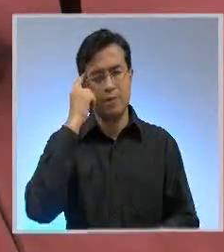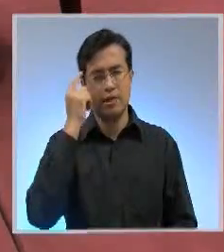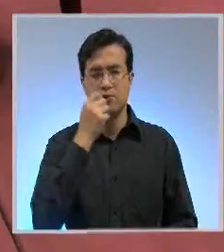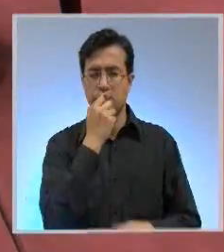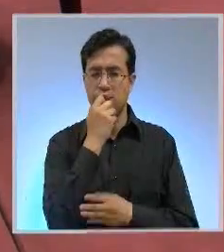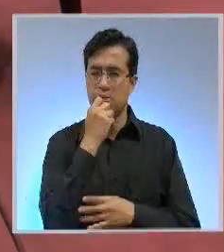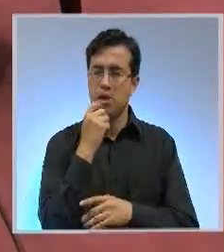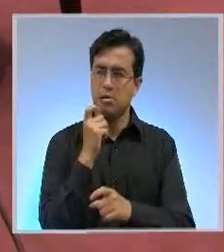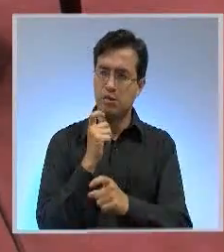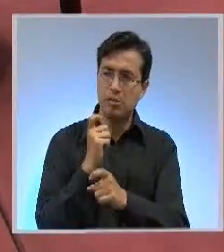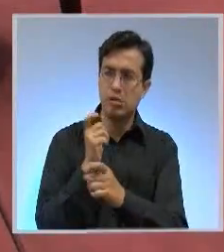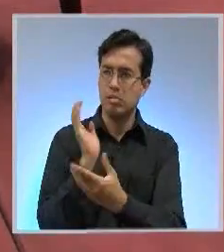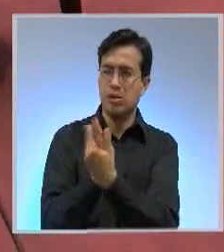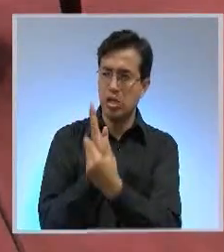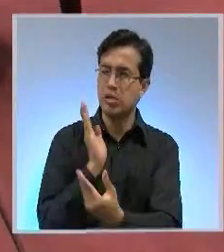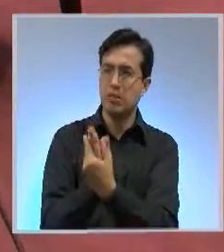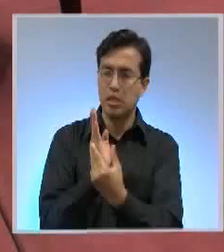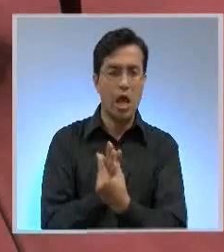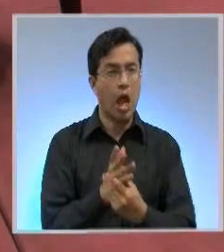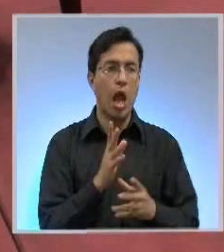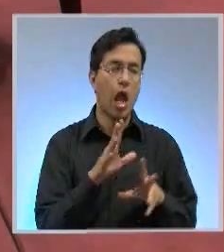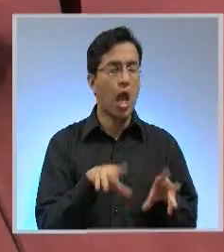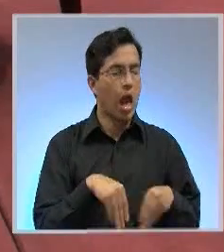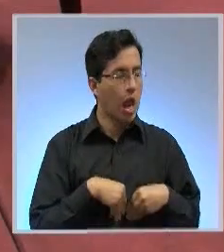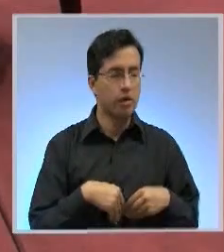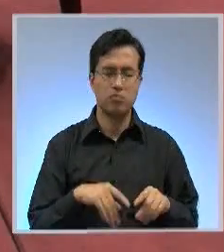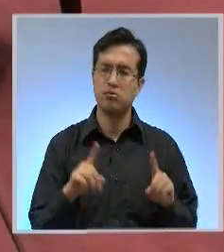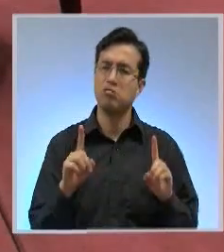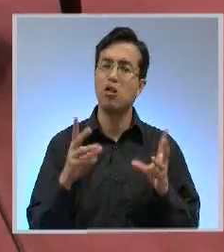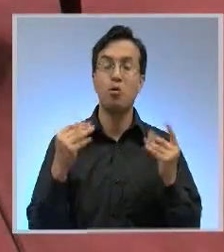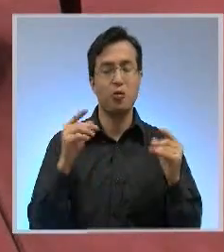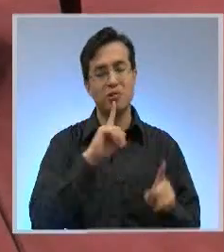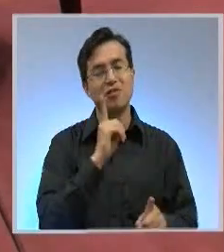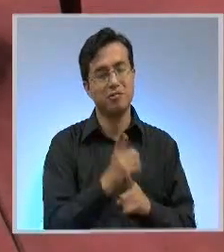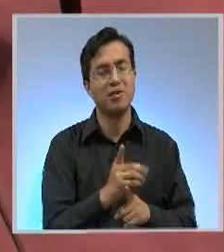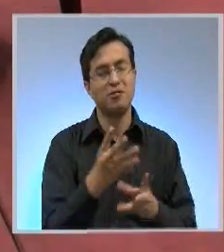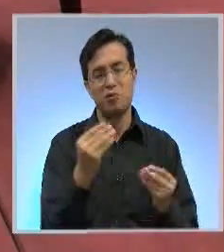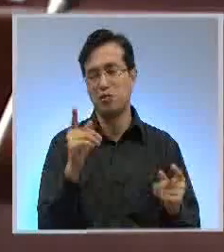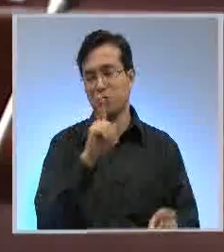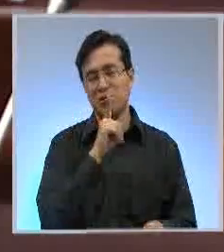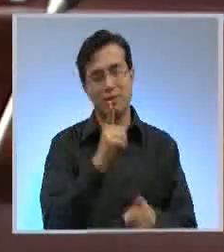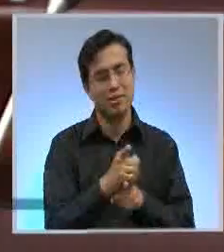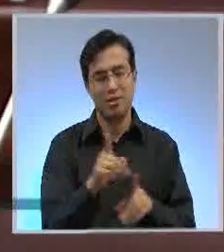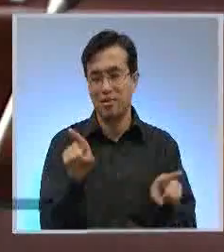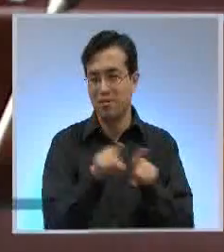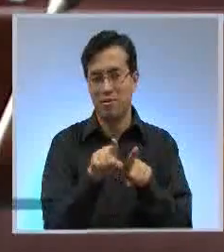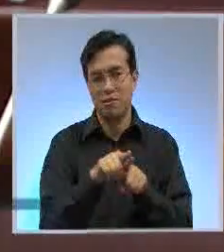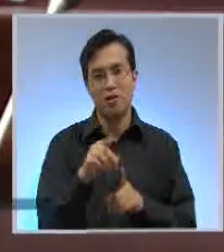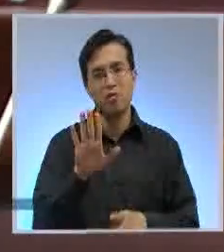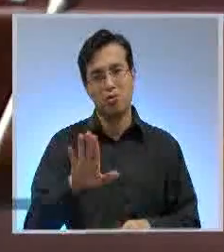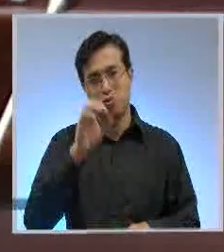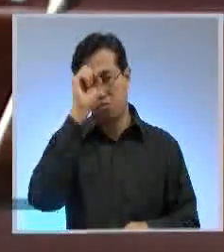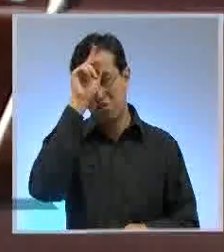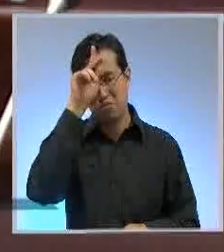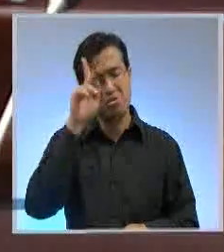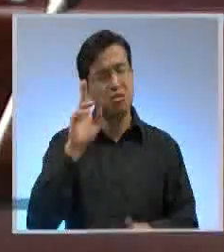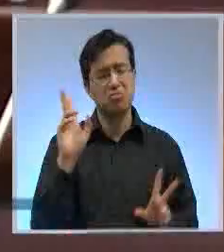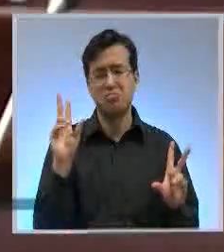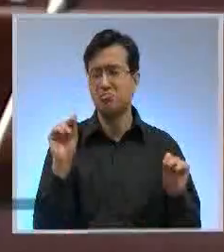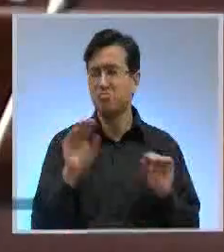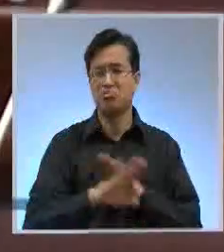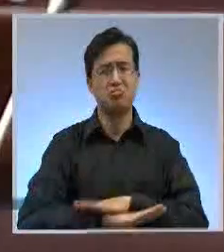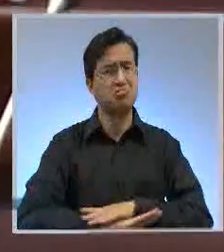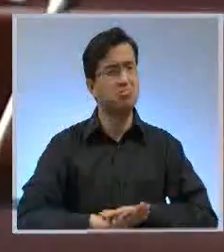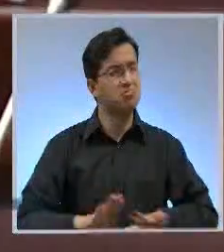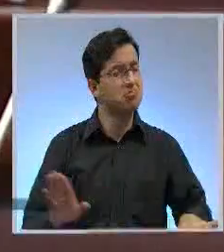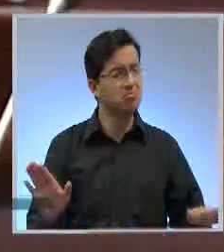tabla y que en la otra tabla que se mantiene igual se pueda revisar los montos.